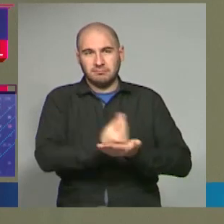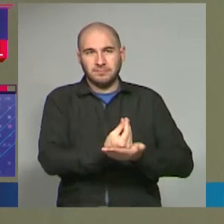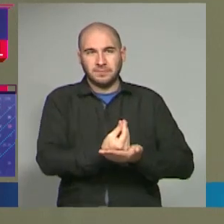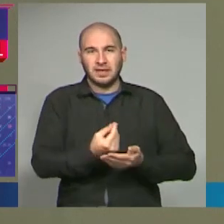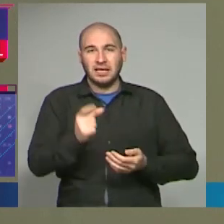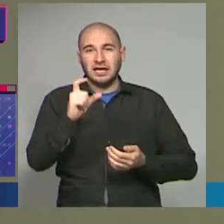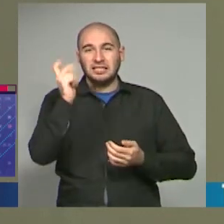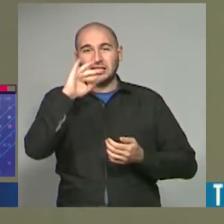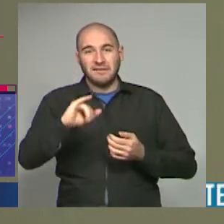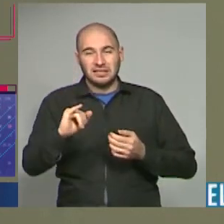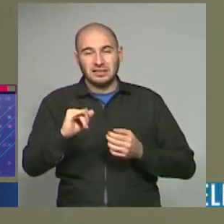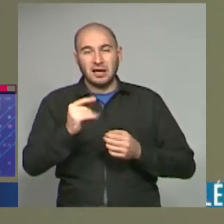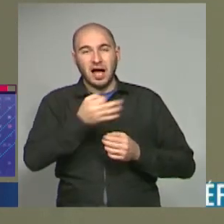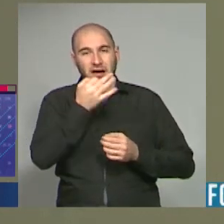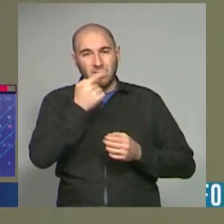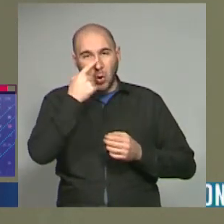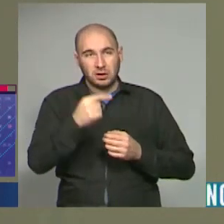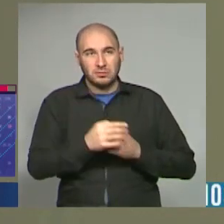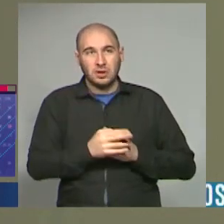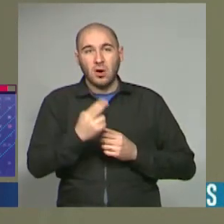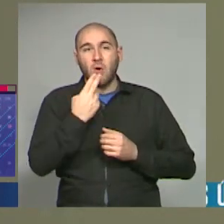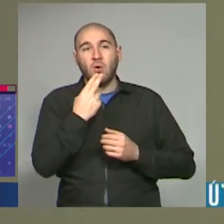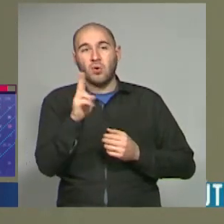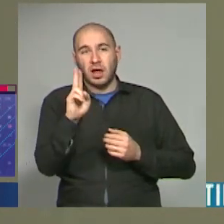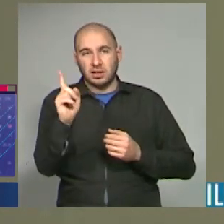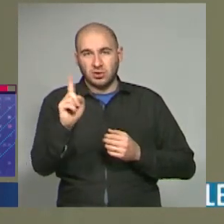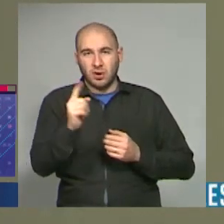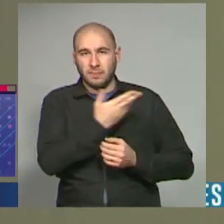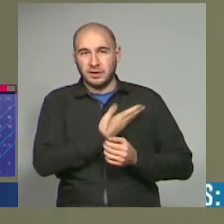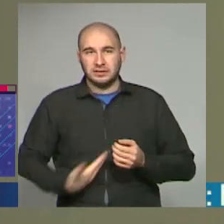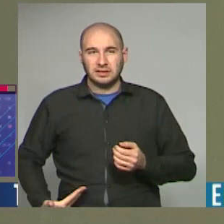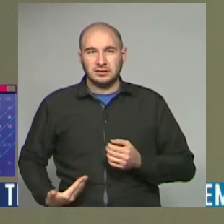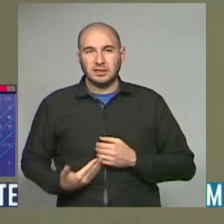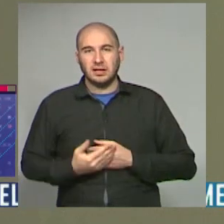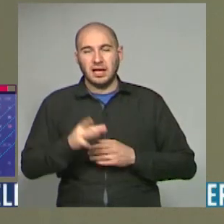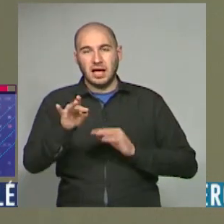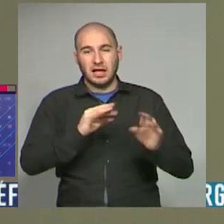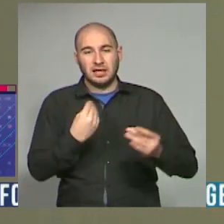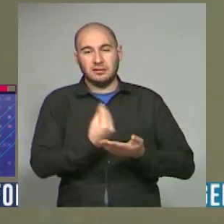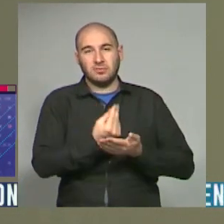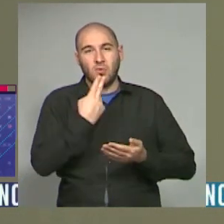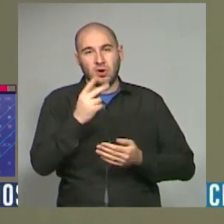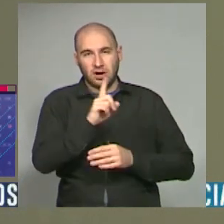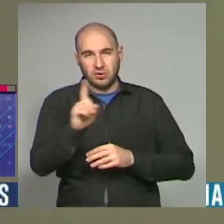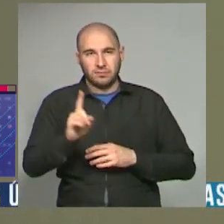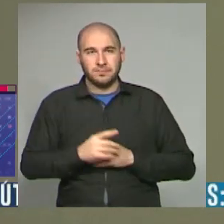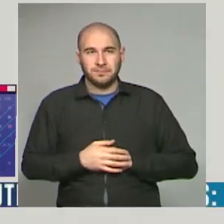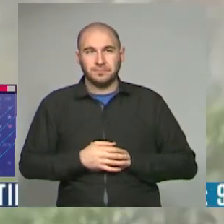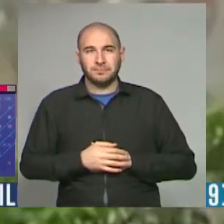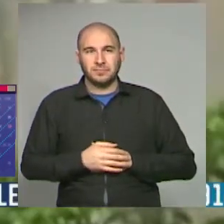y Chávez, en sus últimas palabras, que no alcanza a jurar como presidente electo,